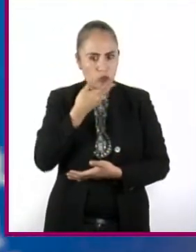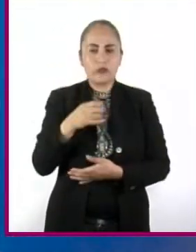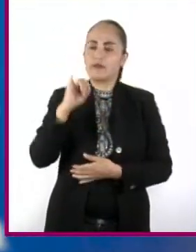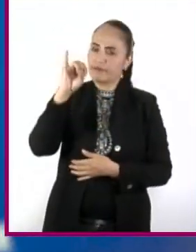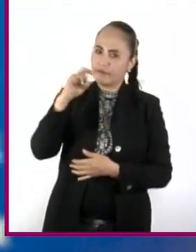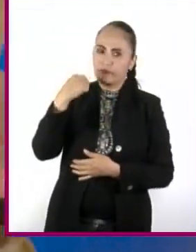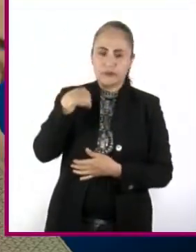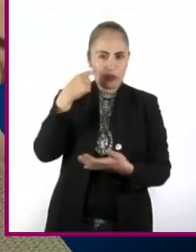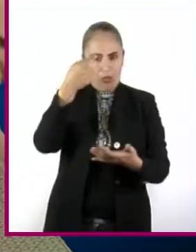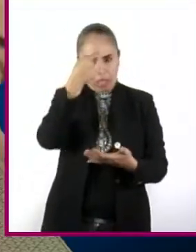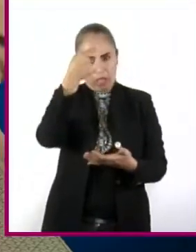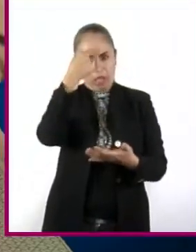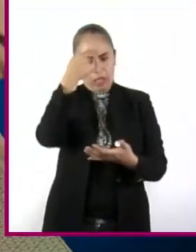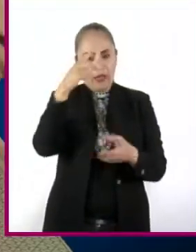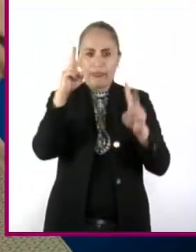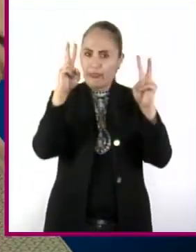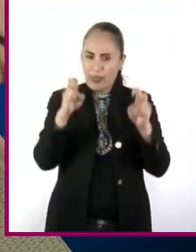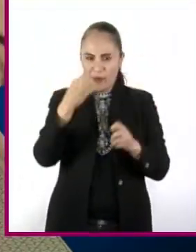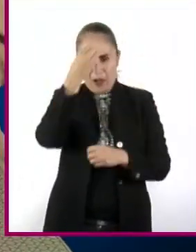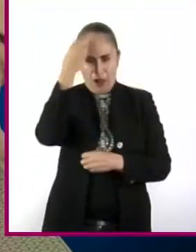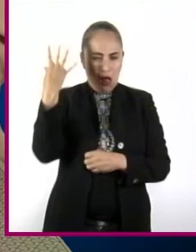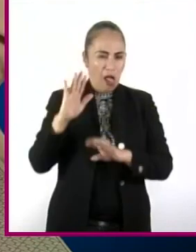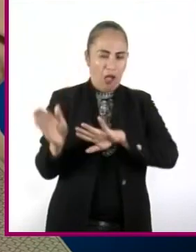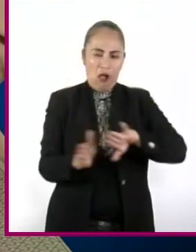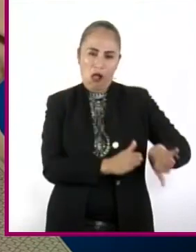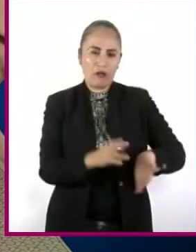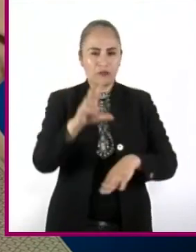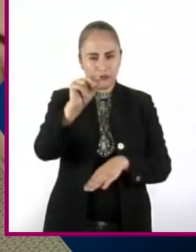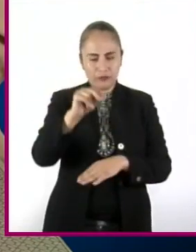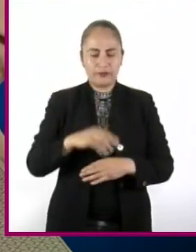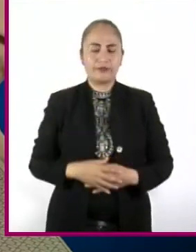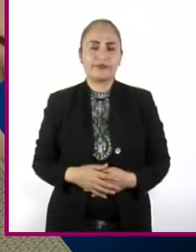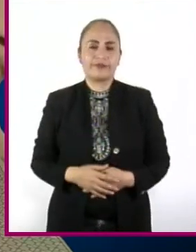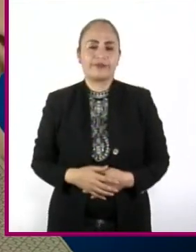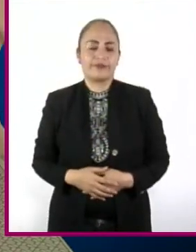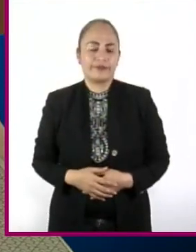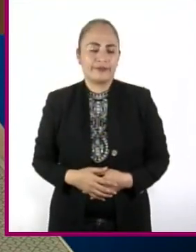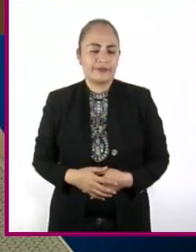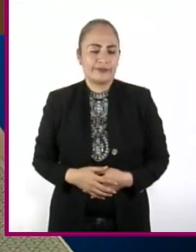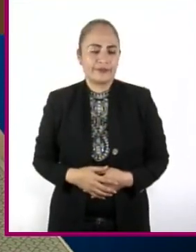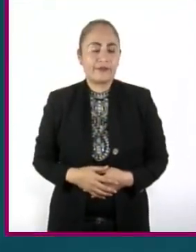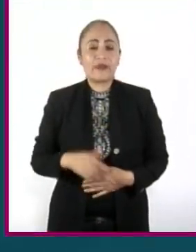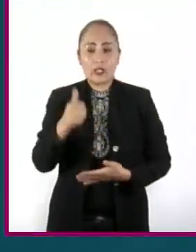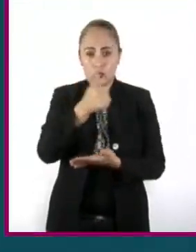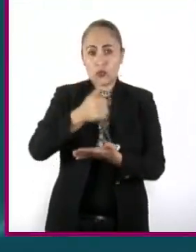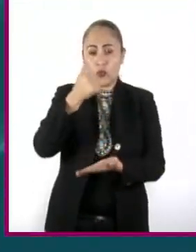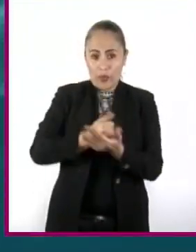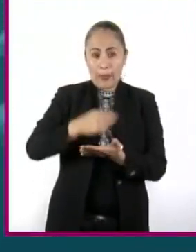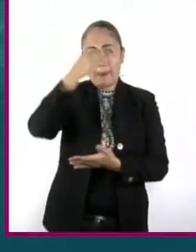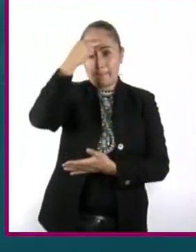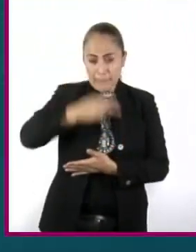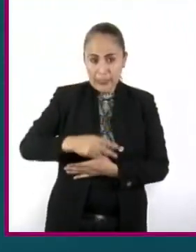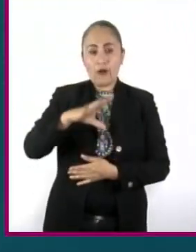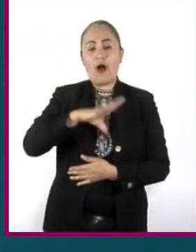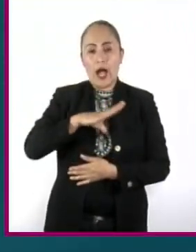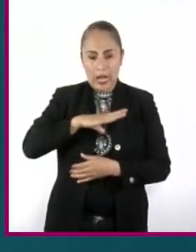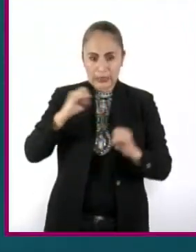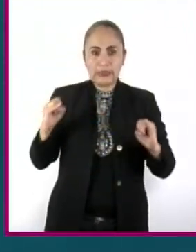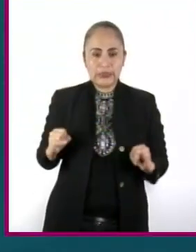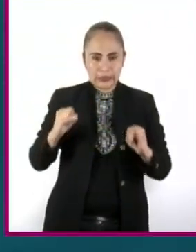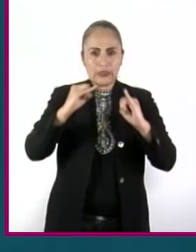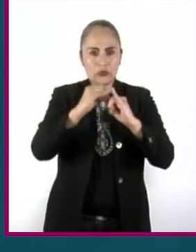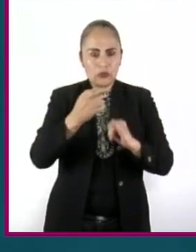cuando me clavo en un tema, no puedo dejarlo. Bueno, resulta que en la Ciudad de México hay un instituto